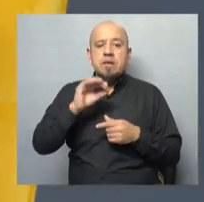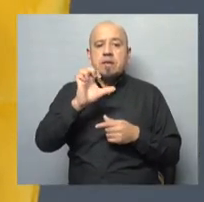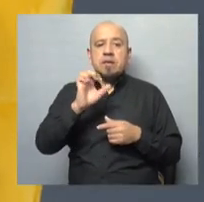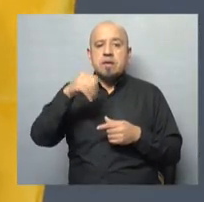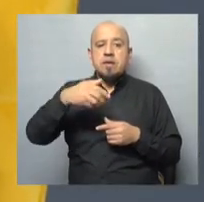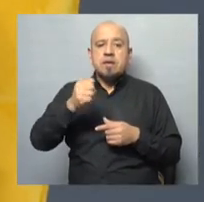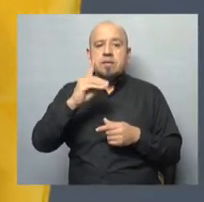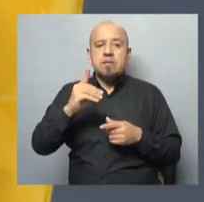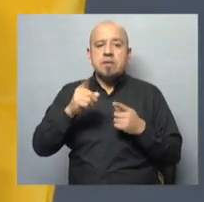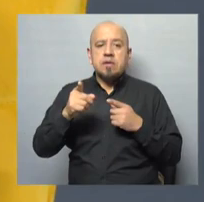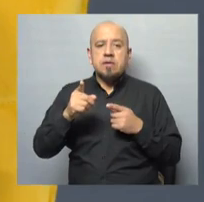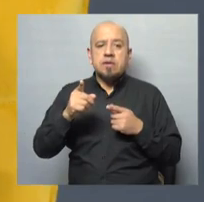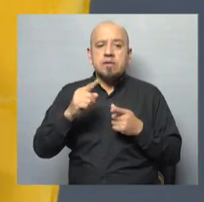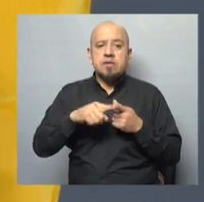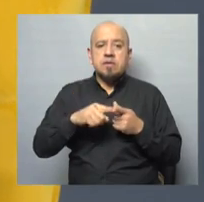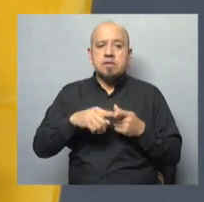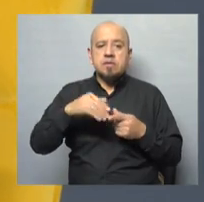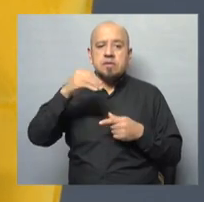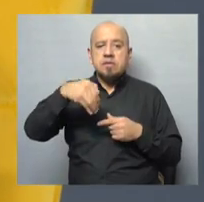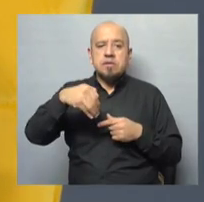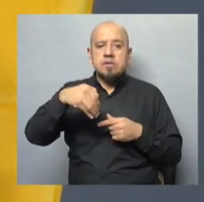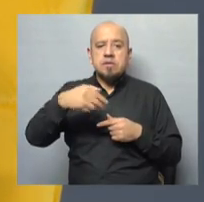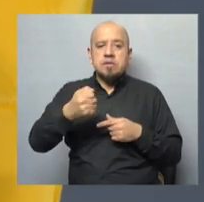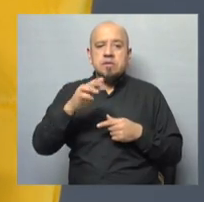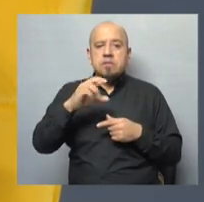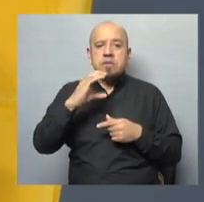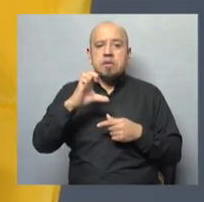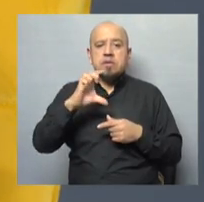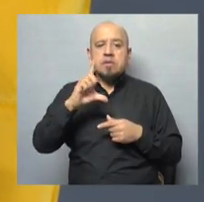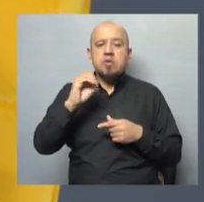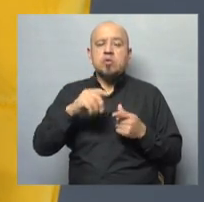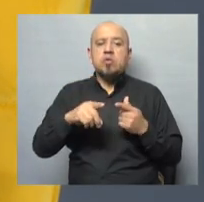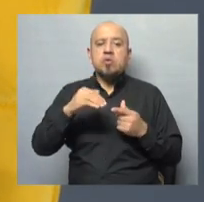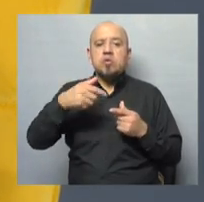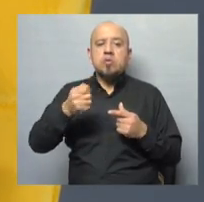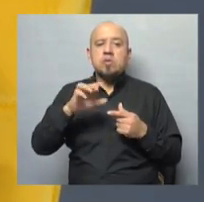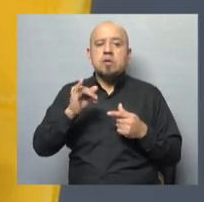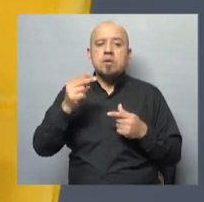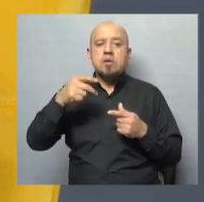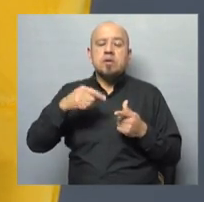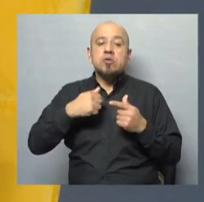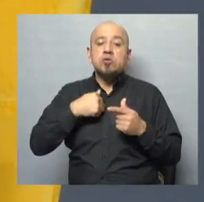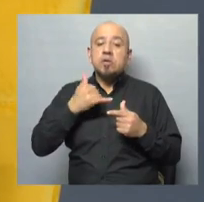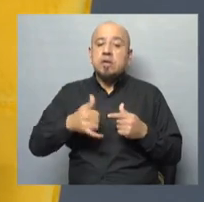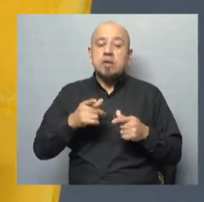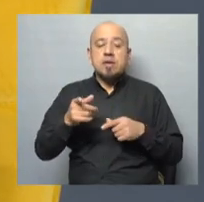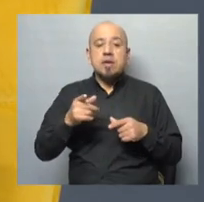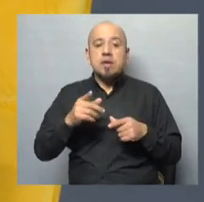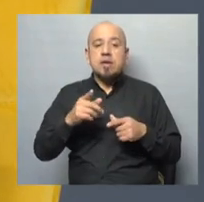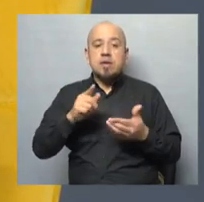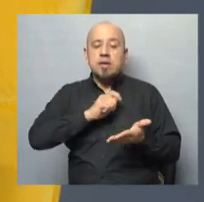más recuerdos marcel y mariana en mis compañeros y yo tenía que dirigir y escribir e hicimos